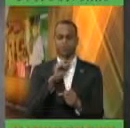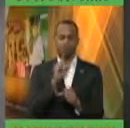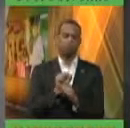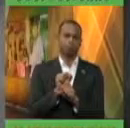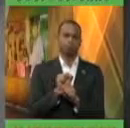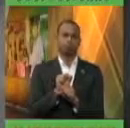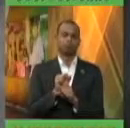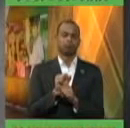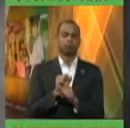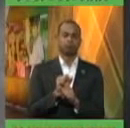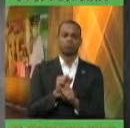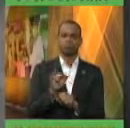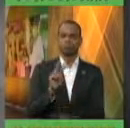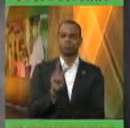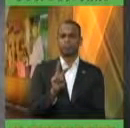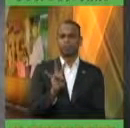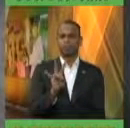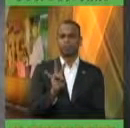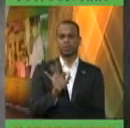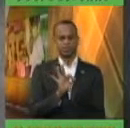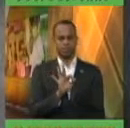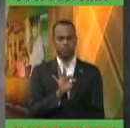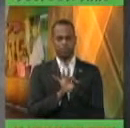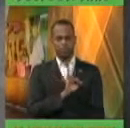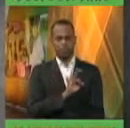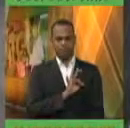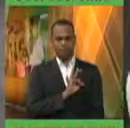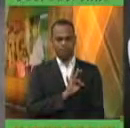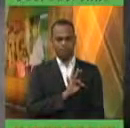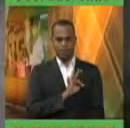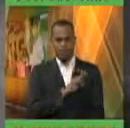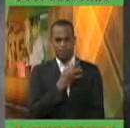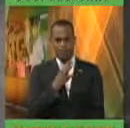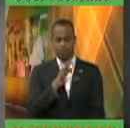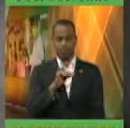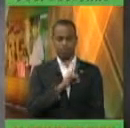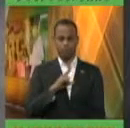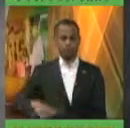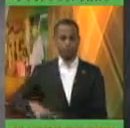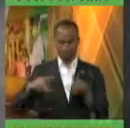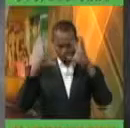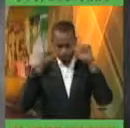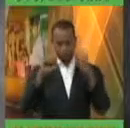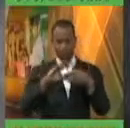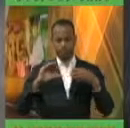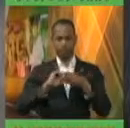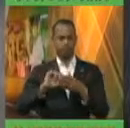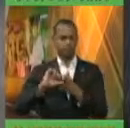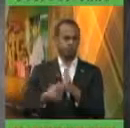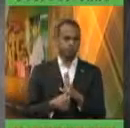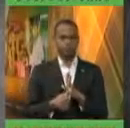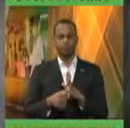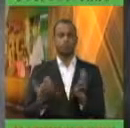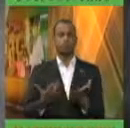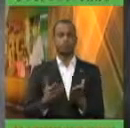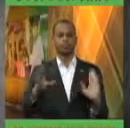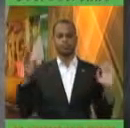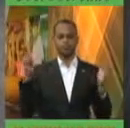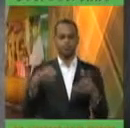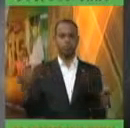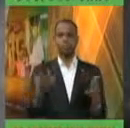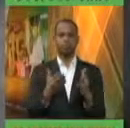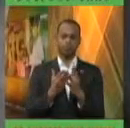el 27 de febrero por el señor presidente se refirió implícitamente a todo el tema